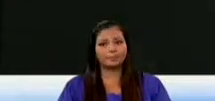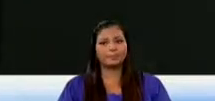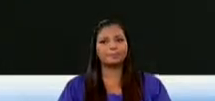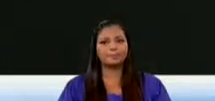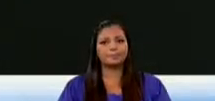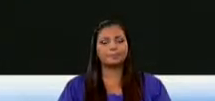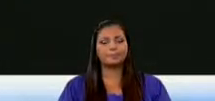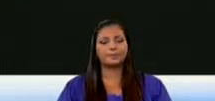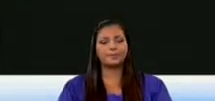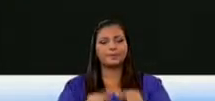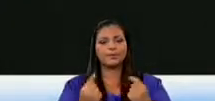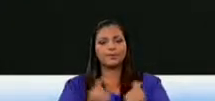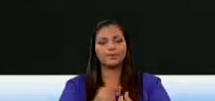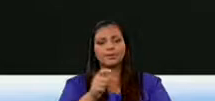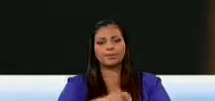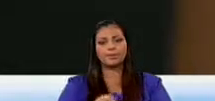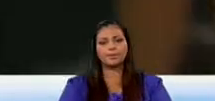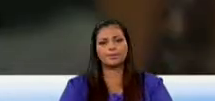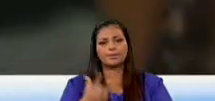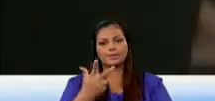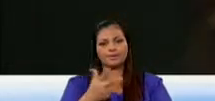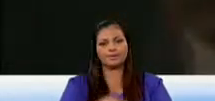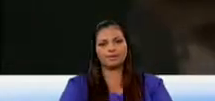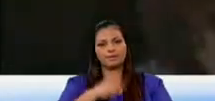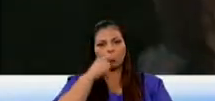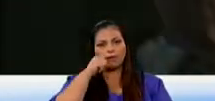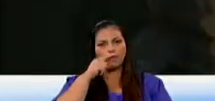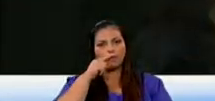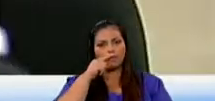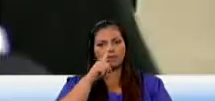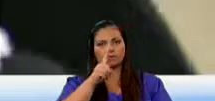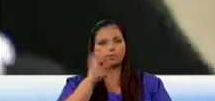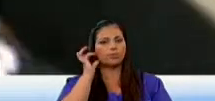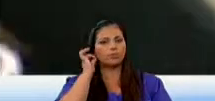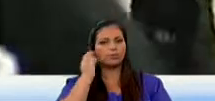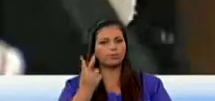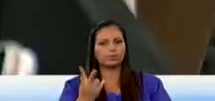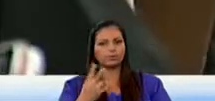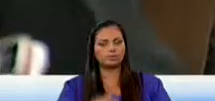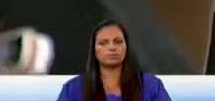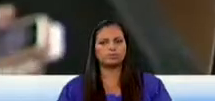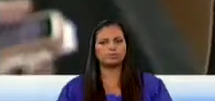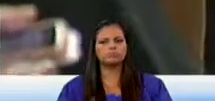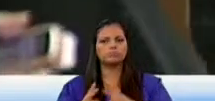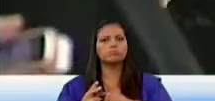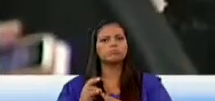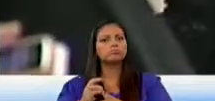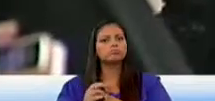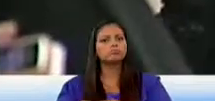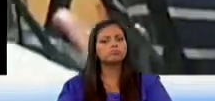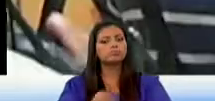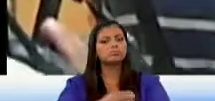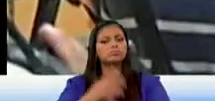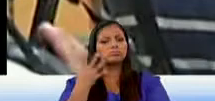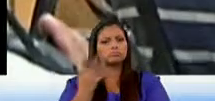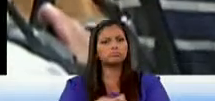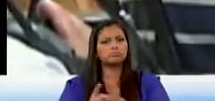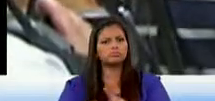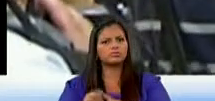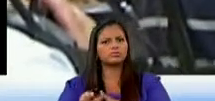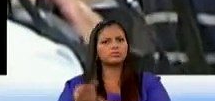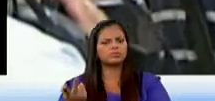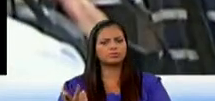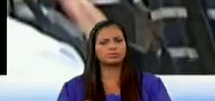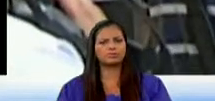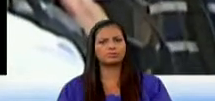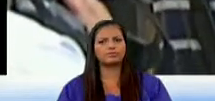estaba integrada por tres personas, dos mujeres actualmente detenidas y con antecedentes penales, y un sujeto al que la